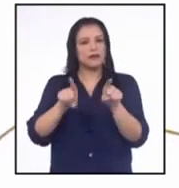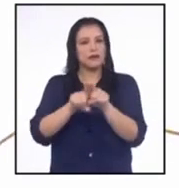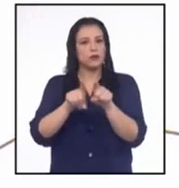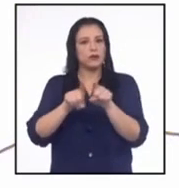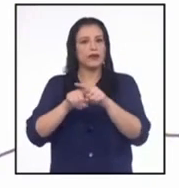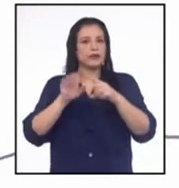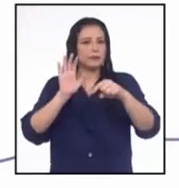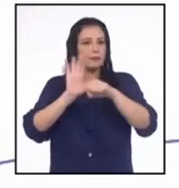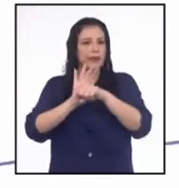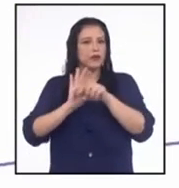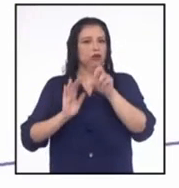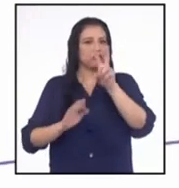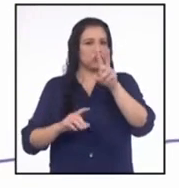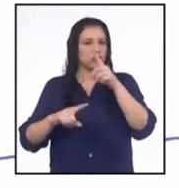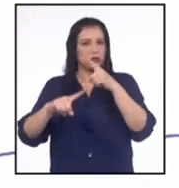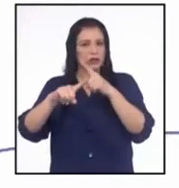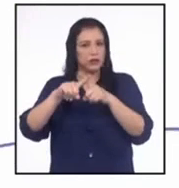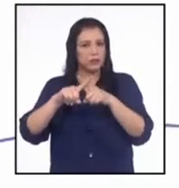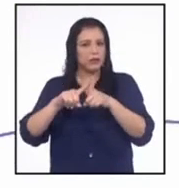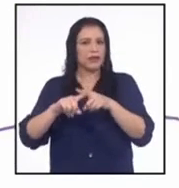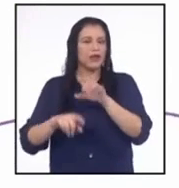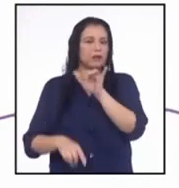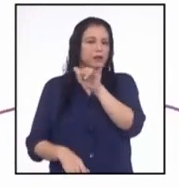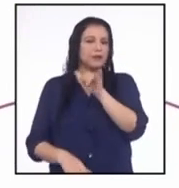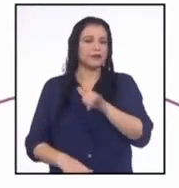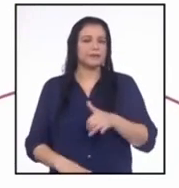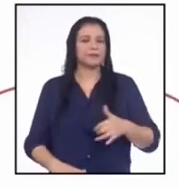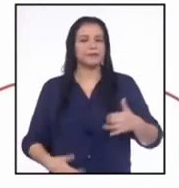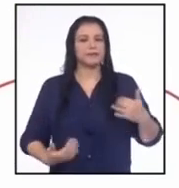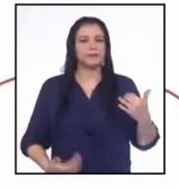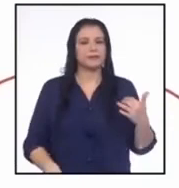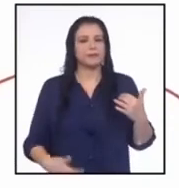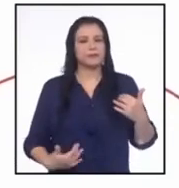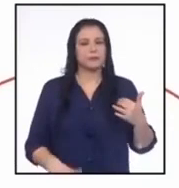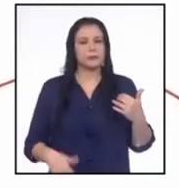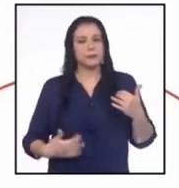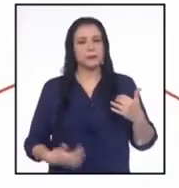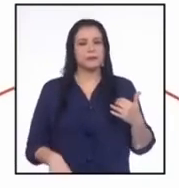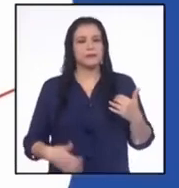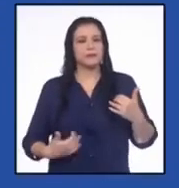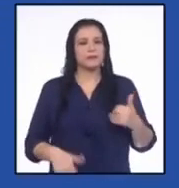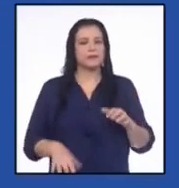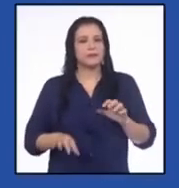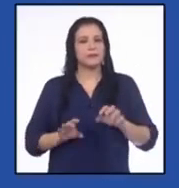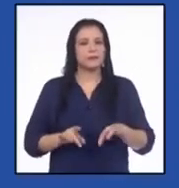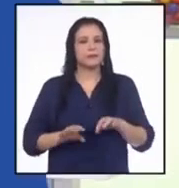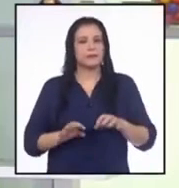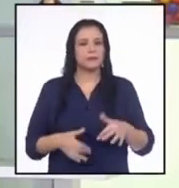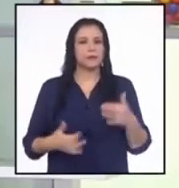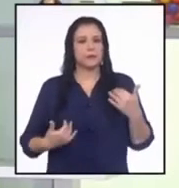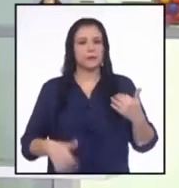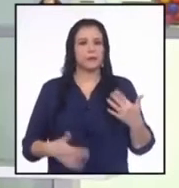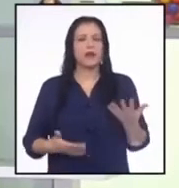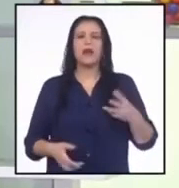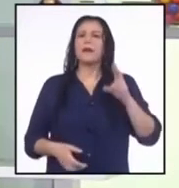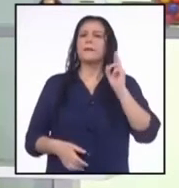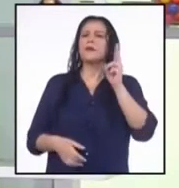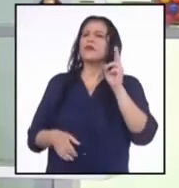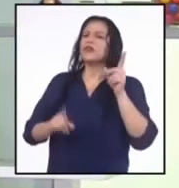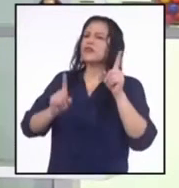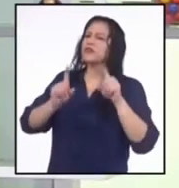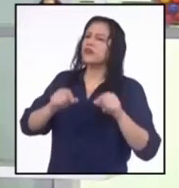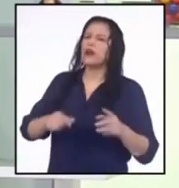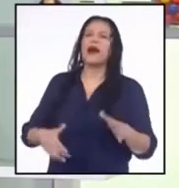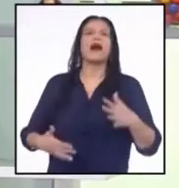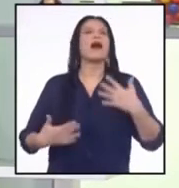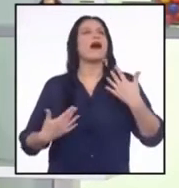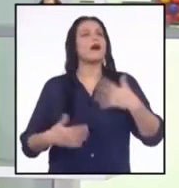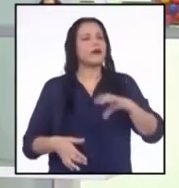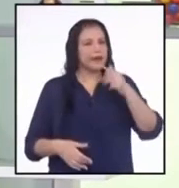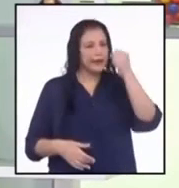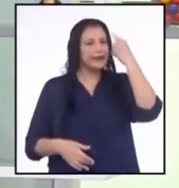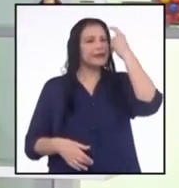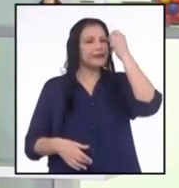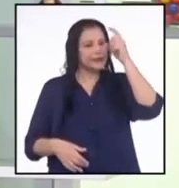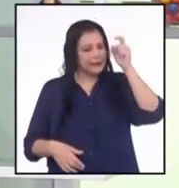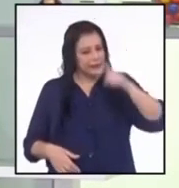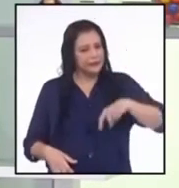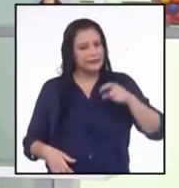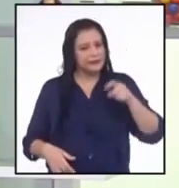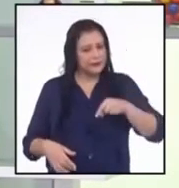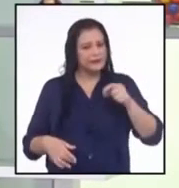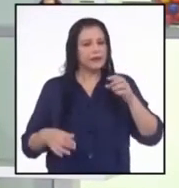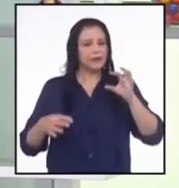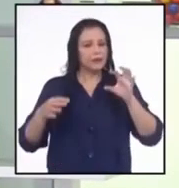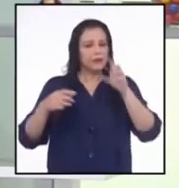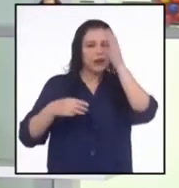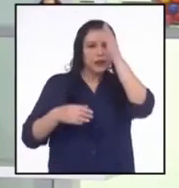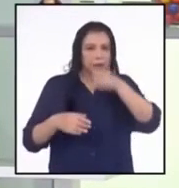igual a menos 2 multiplicado por y. Profesora, ahora entendí que son necesarios el